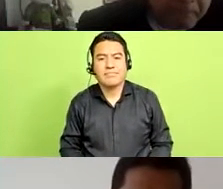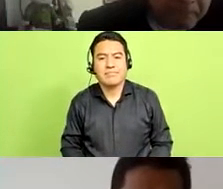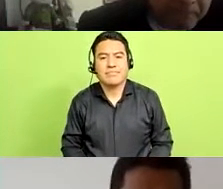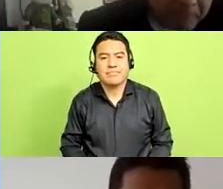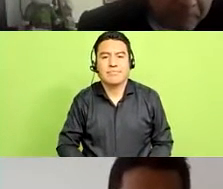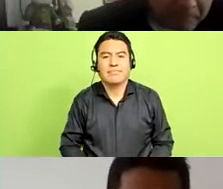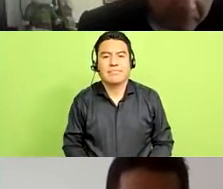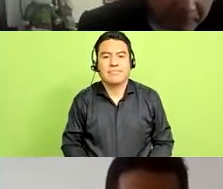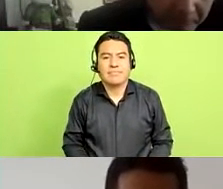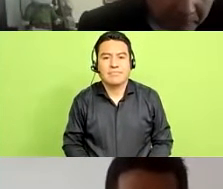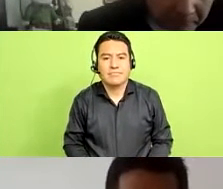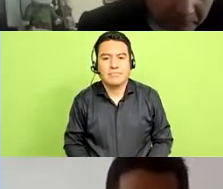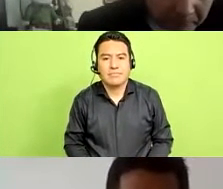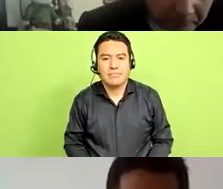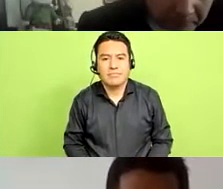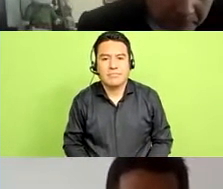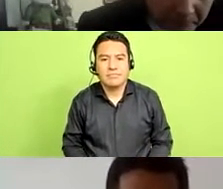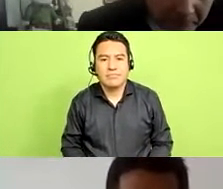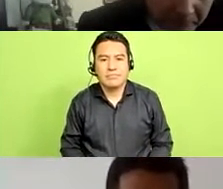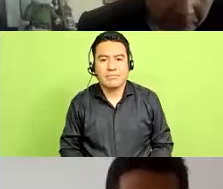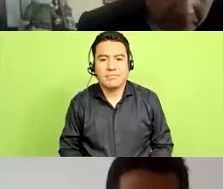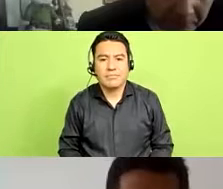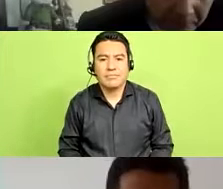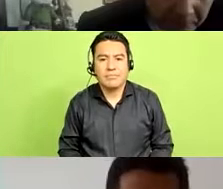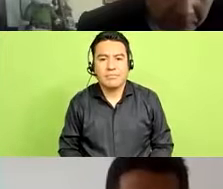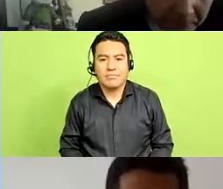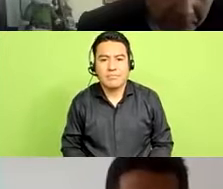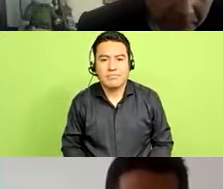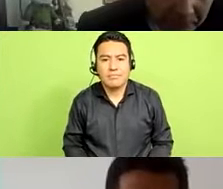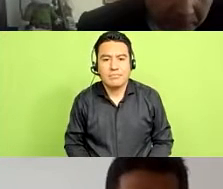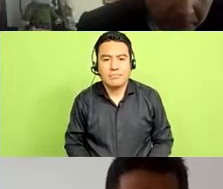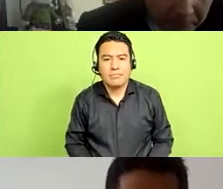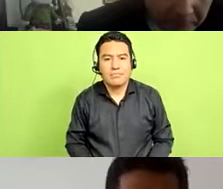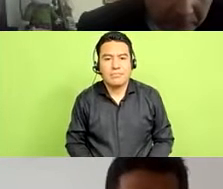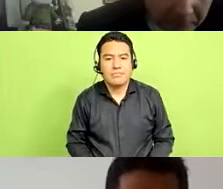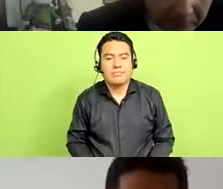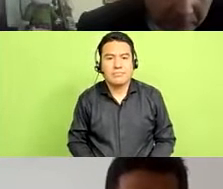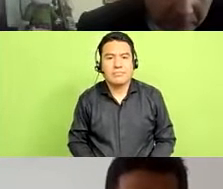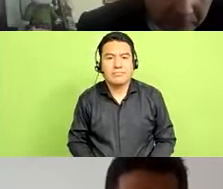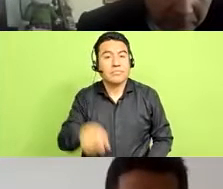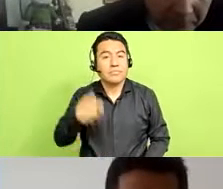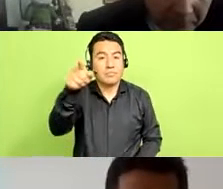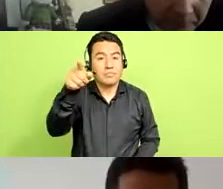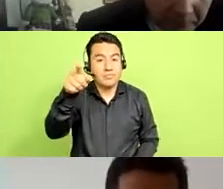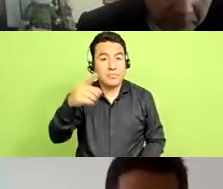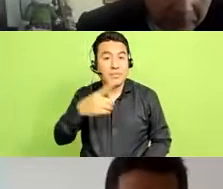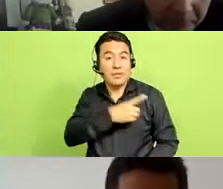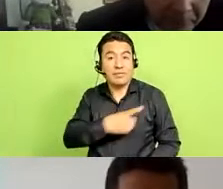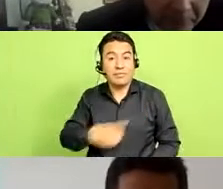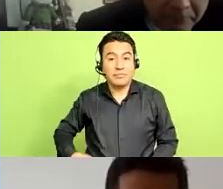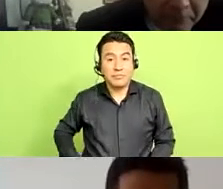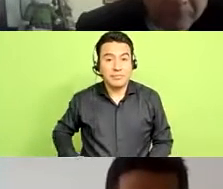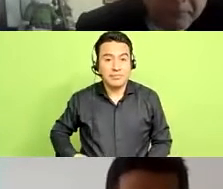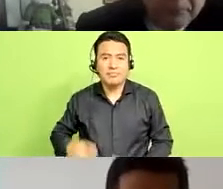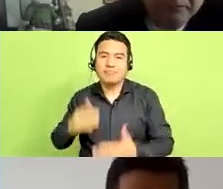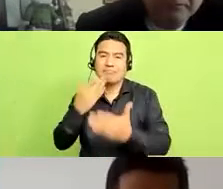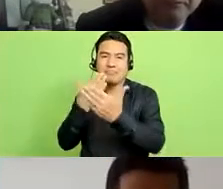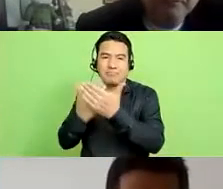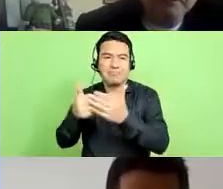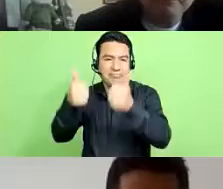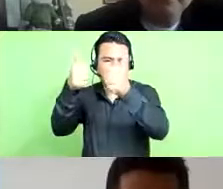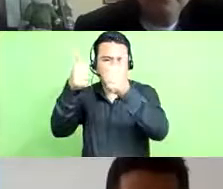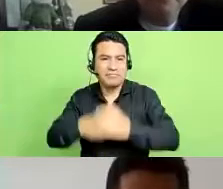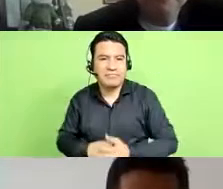agradecemos las palabras y bienvenida y apertura de la sesión a cargo de la señora directora general y con ello también